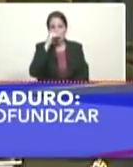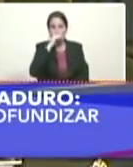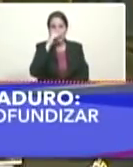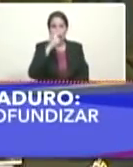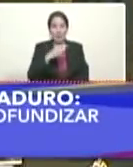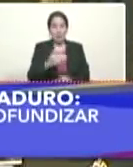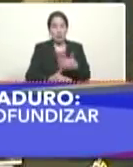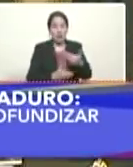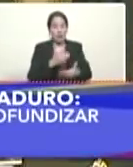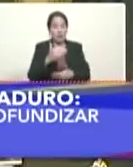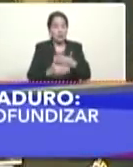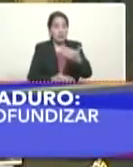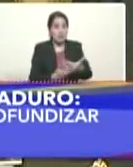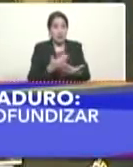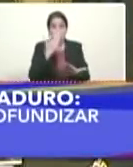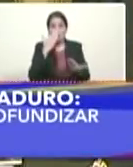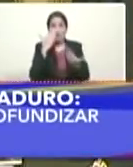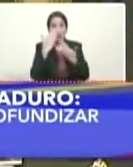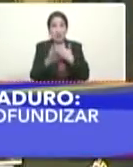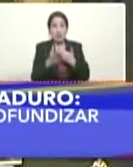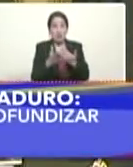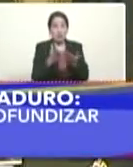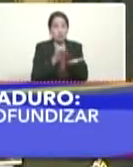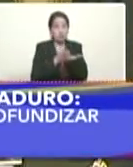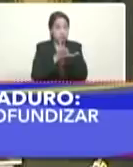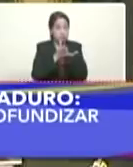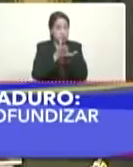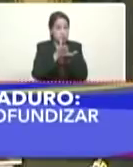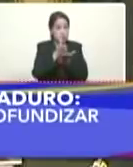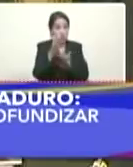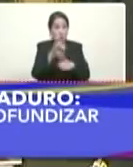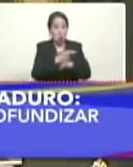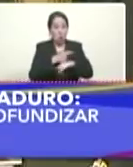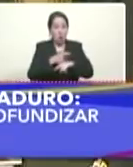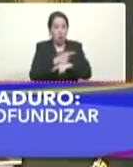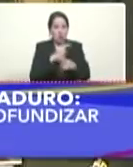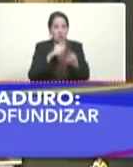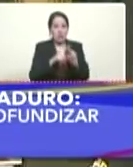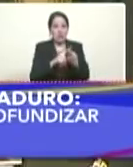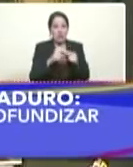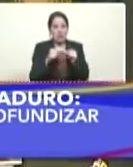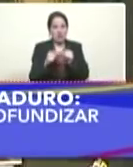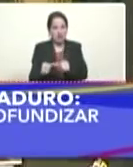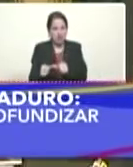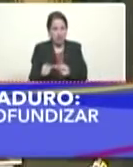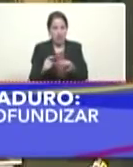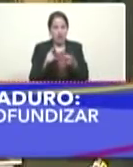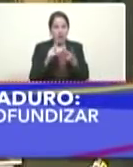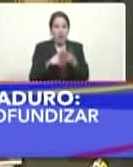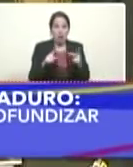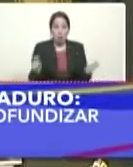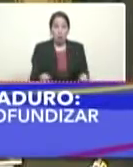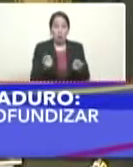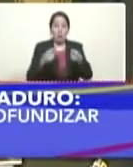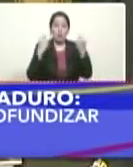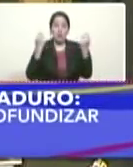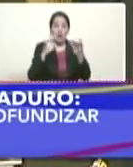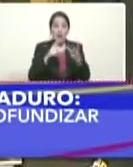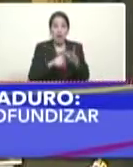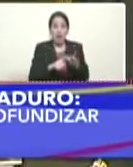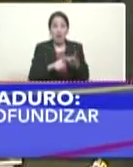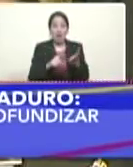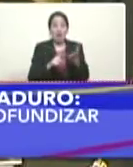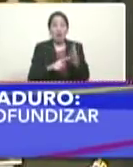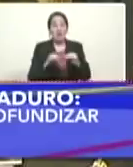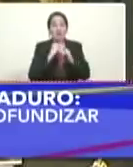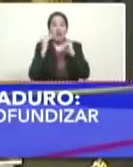para avanzar nuestros frentes fundamentales de batalla gobernabilidad estabilidad prosperidad felicidad nacional